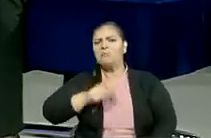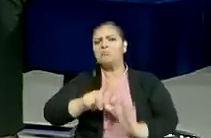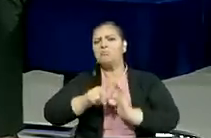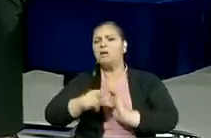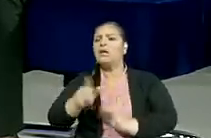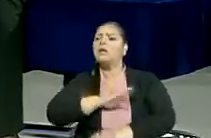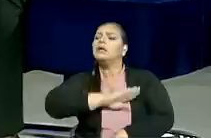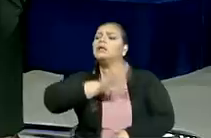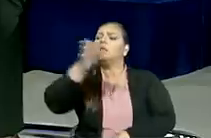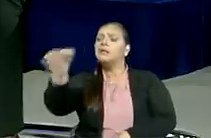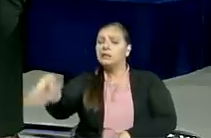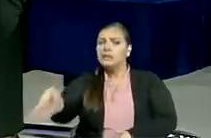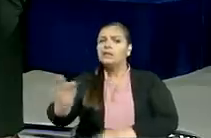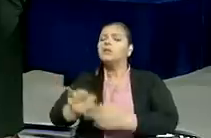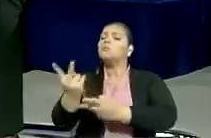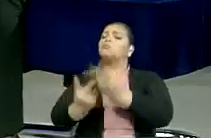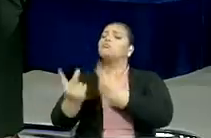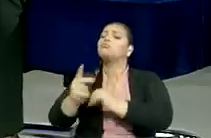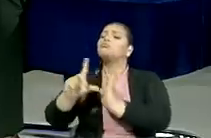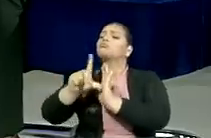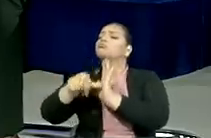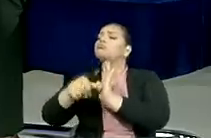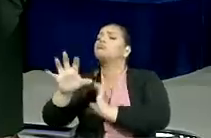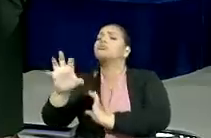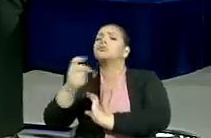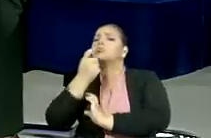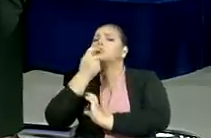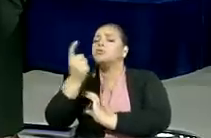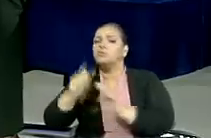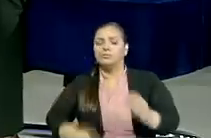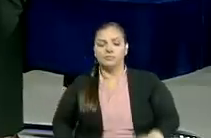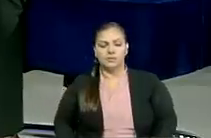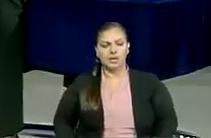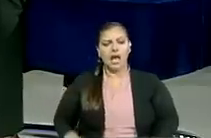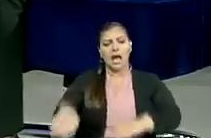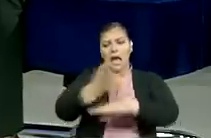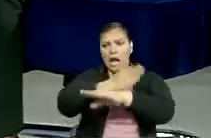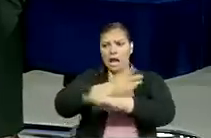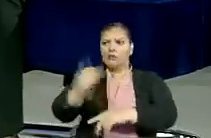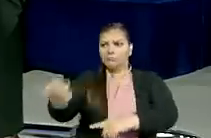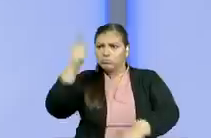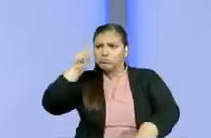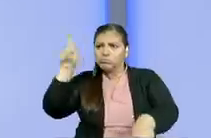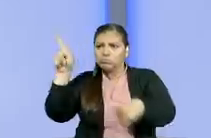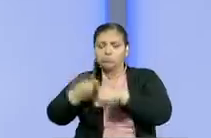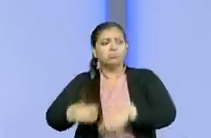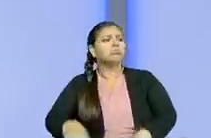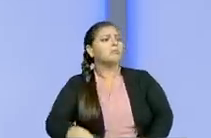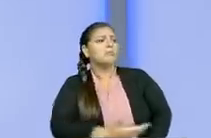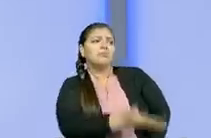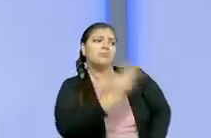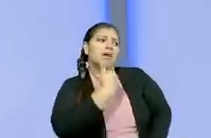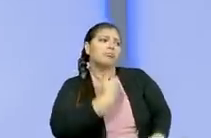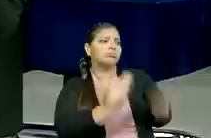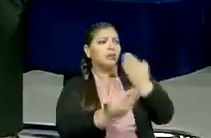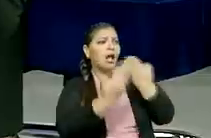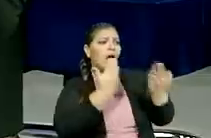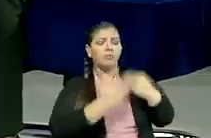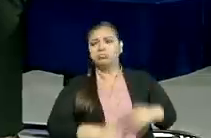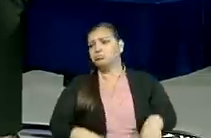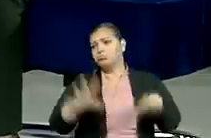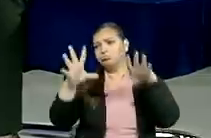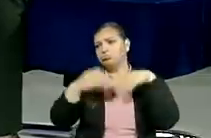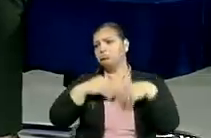15 minutos. Y punto tres, habría sido una visita consensuada con la persona privada de su libertad y que en